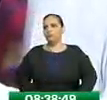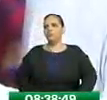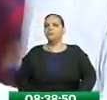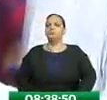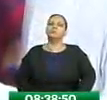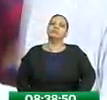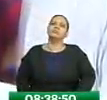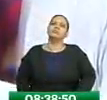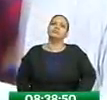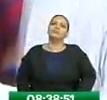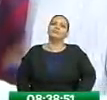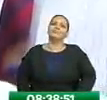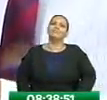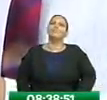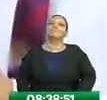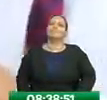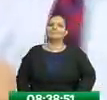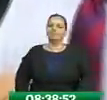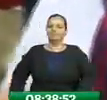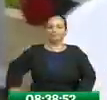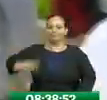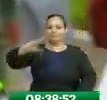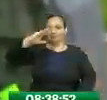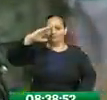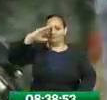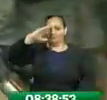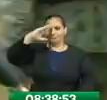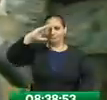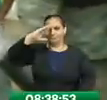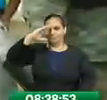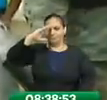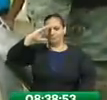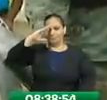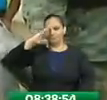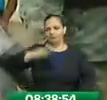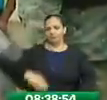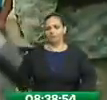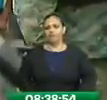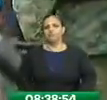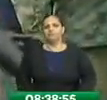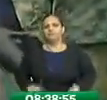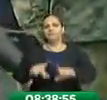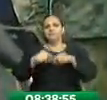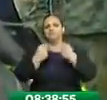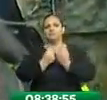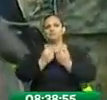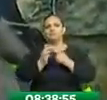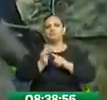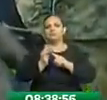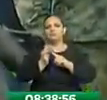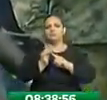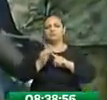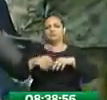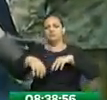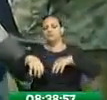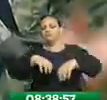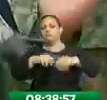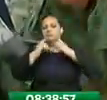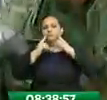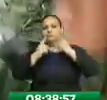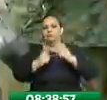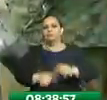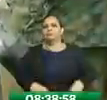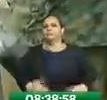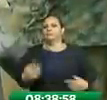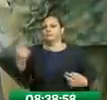de Seguridad Sinaí, que somos pertenecientes al Comando Operacional Número 2 Occidental. Estamos conformadas por las tres fuerzas, como se